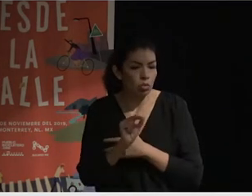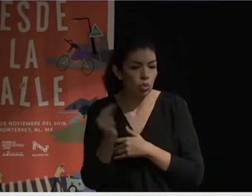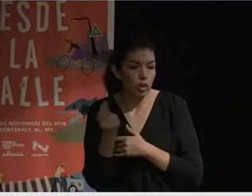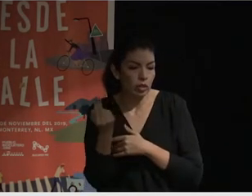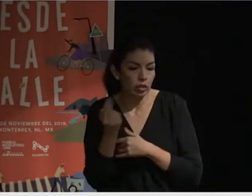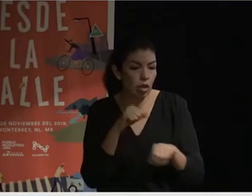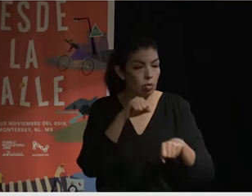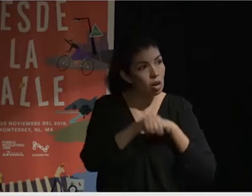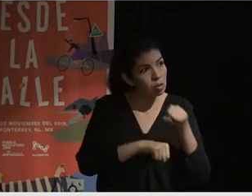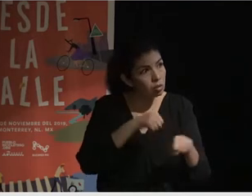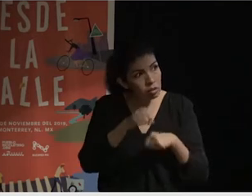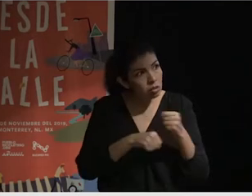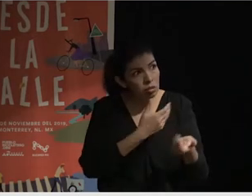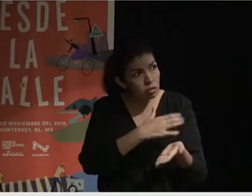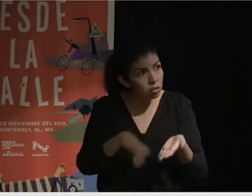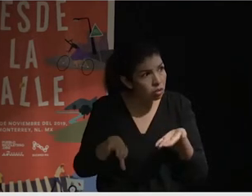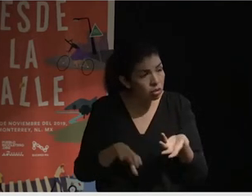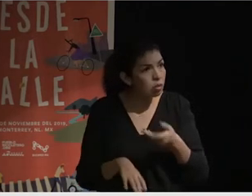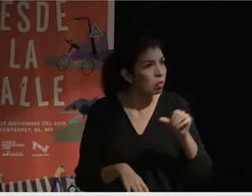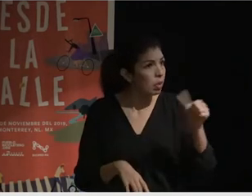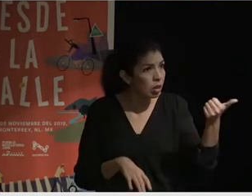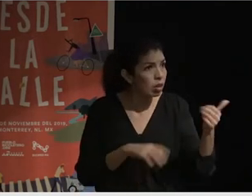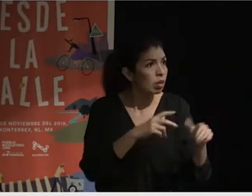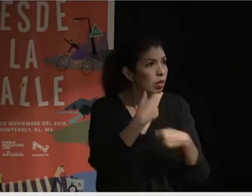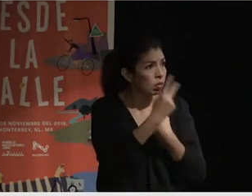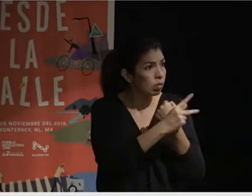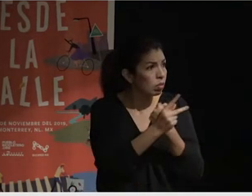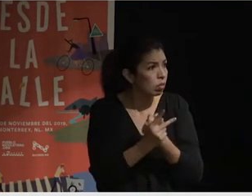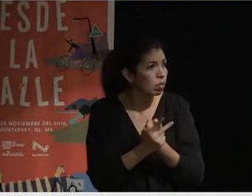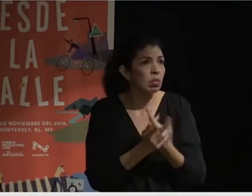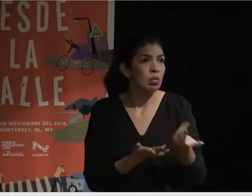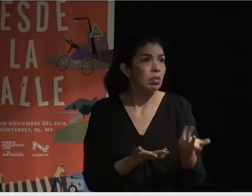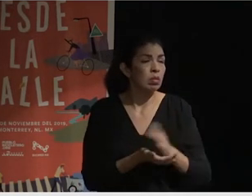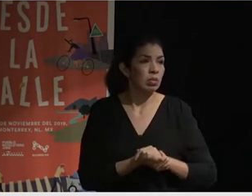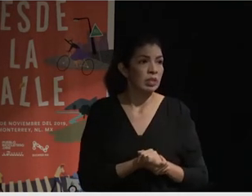son, no hay empresas mexicanas que sepan hacer sistemas.